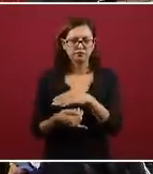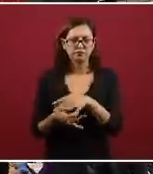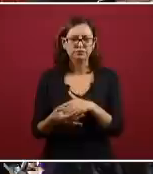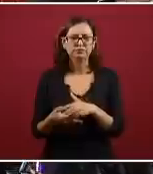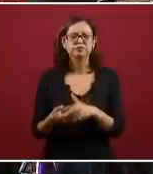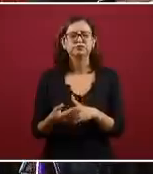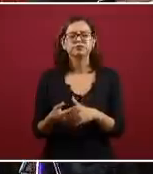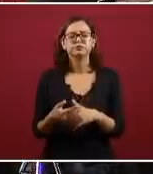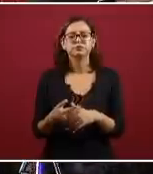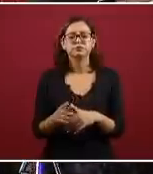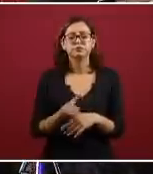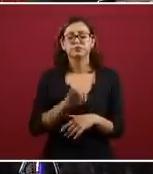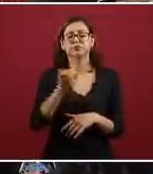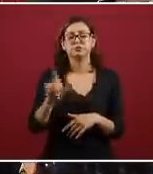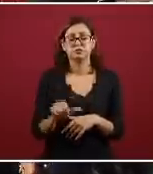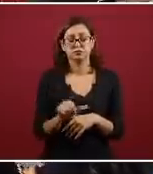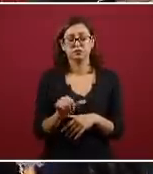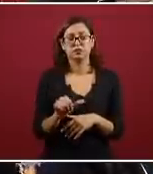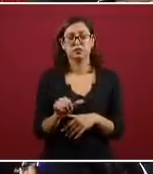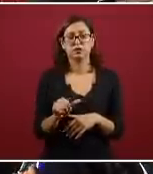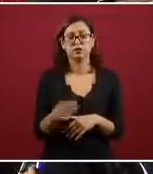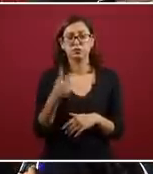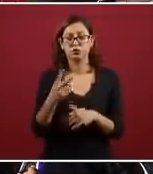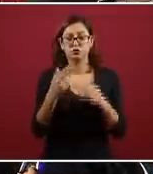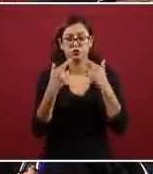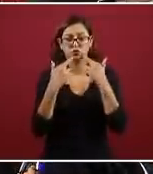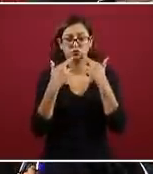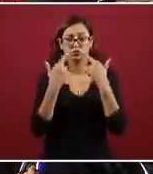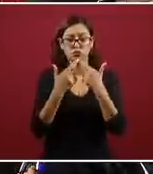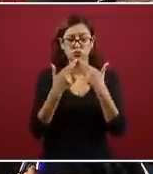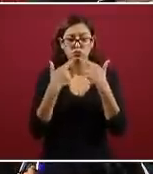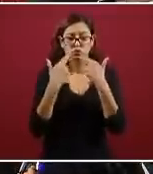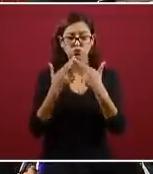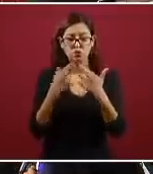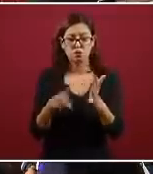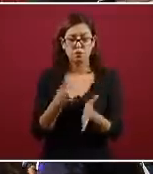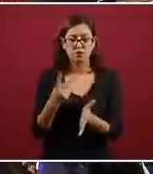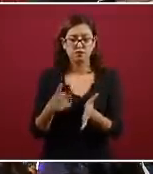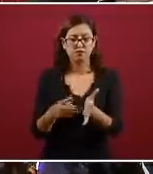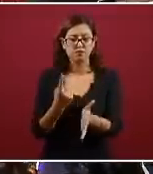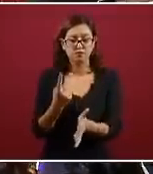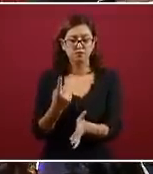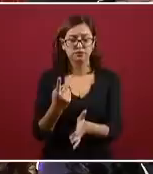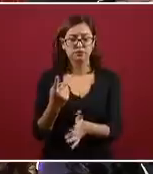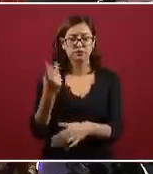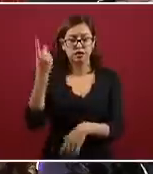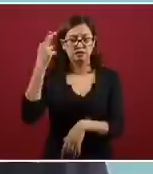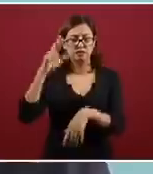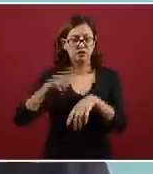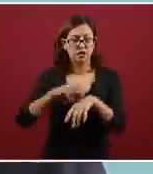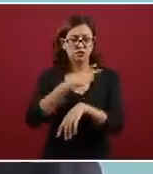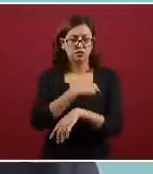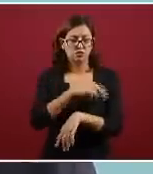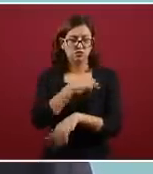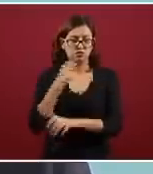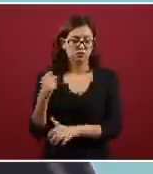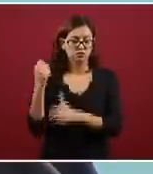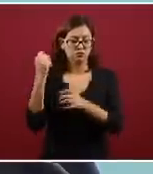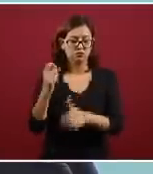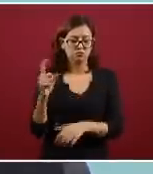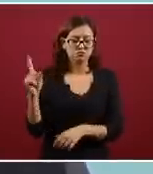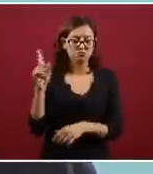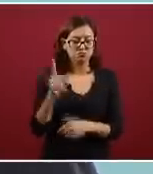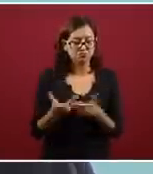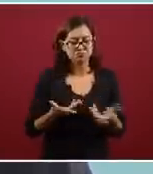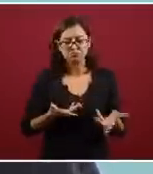y en dos reuniones más, después de esta reunión con el director de este grupo de inversionistas suizos, se